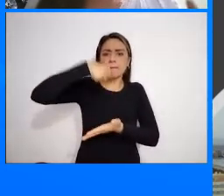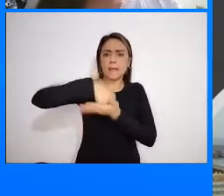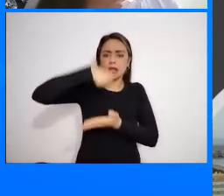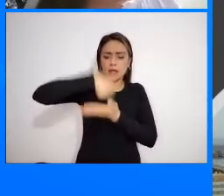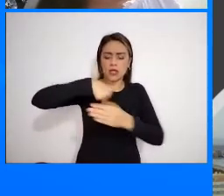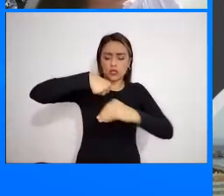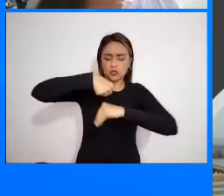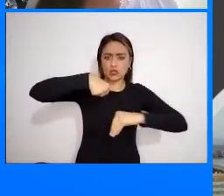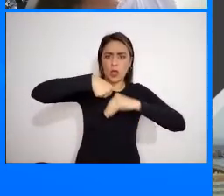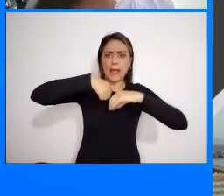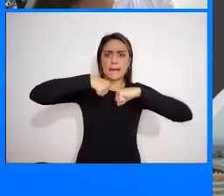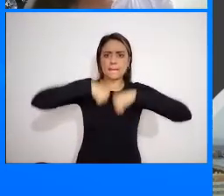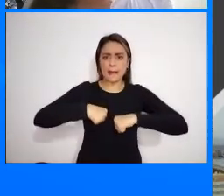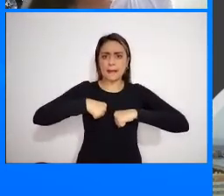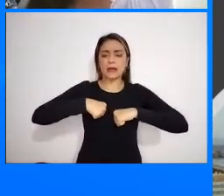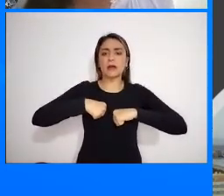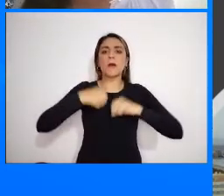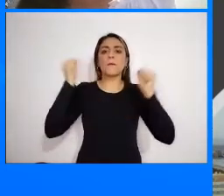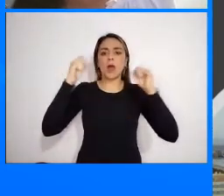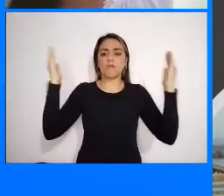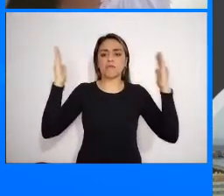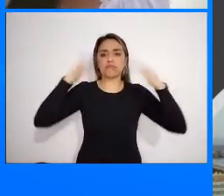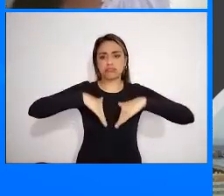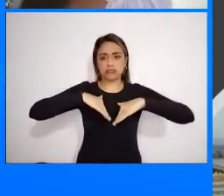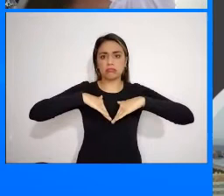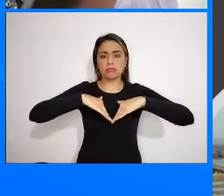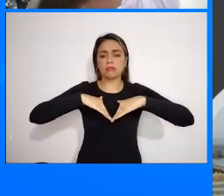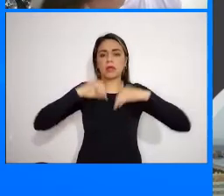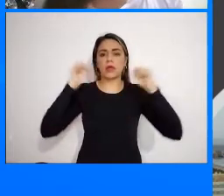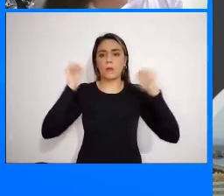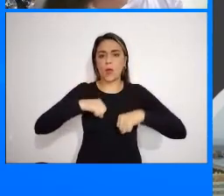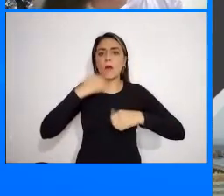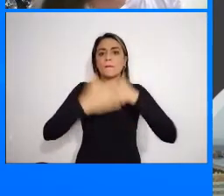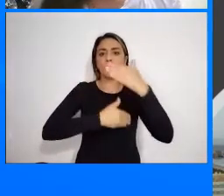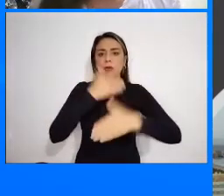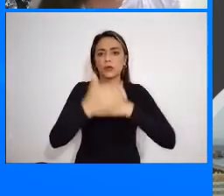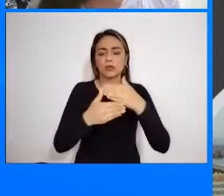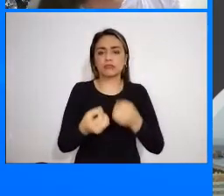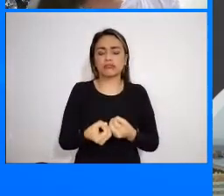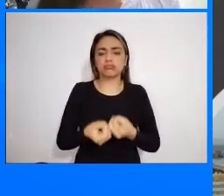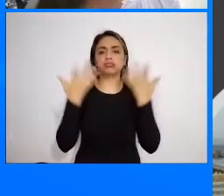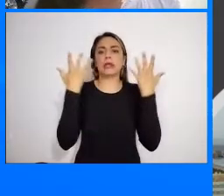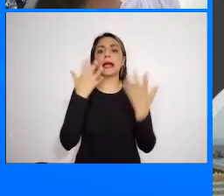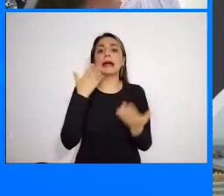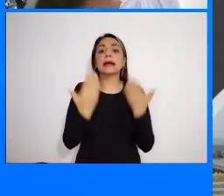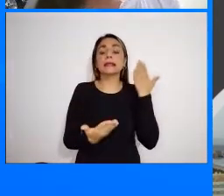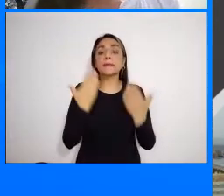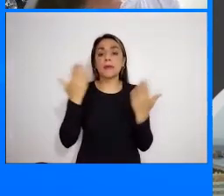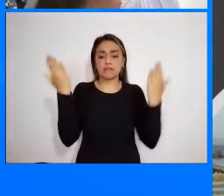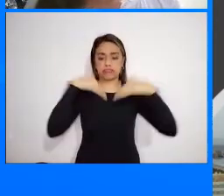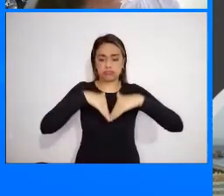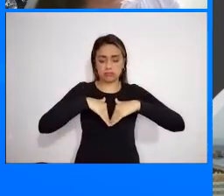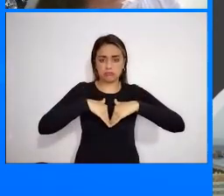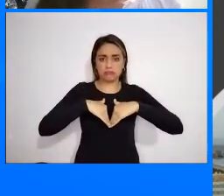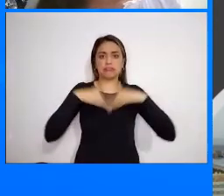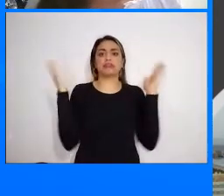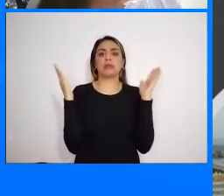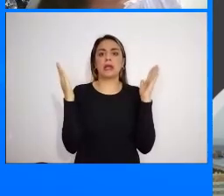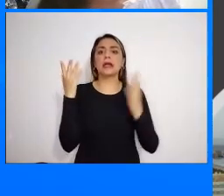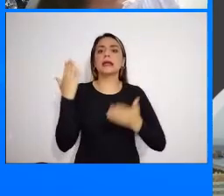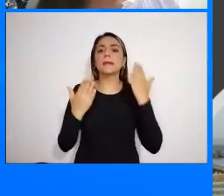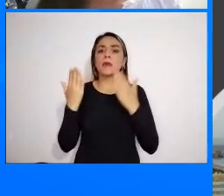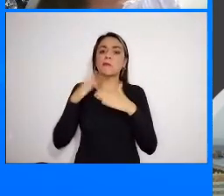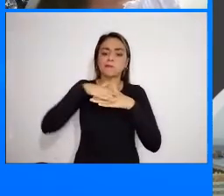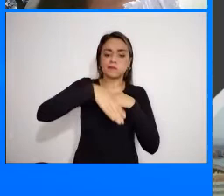suelo, lo compacta y lo puede llevar pues a procesos de erosión dependiendo de la pendiente